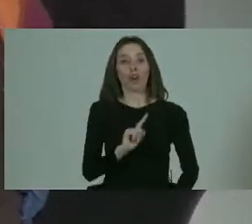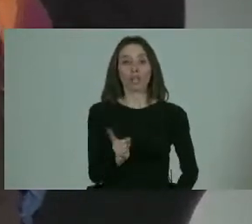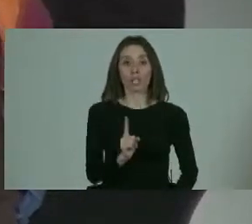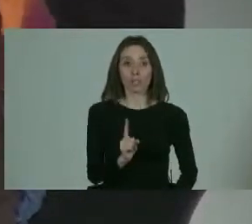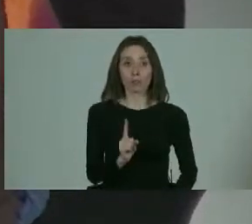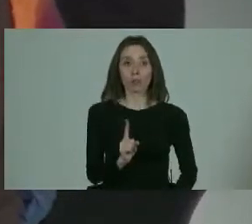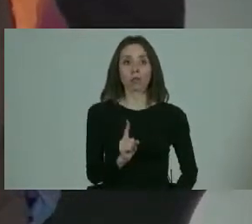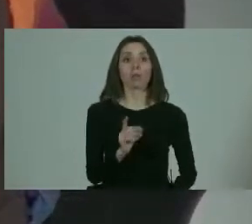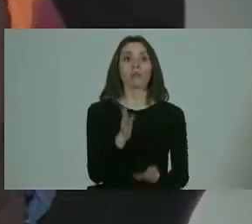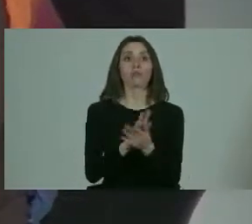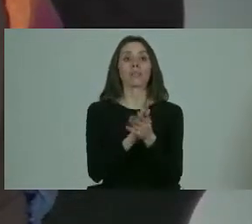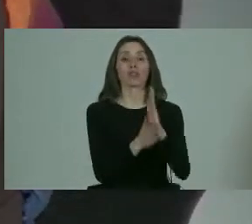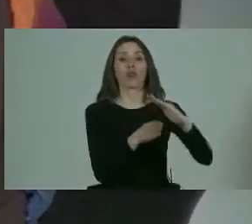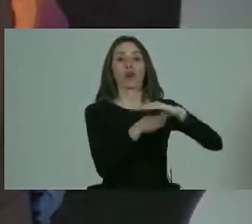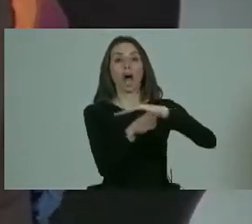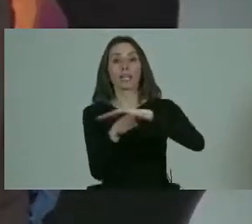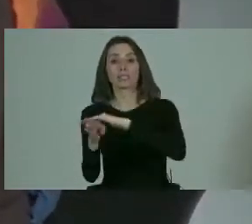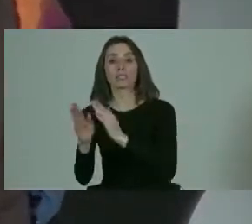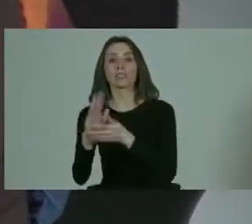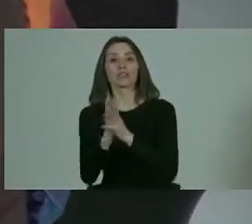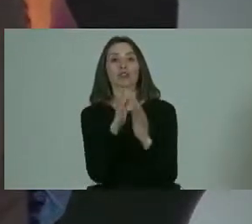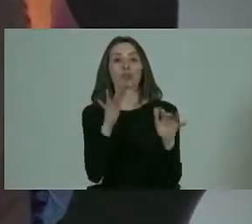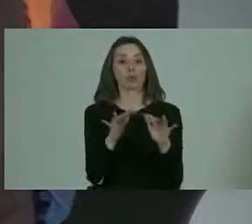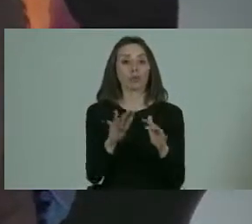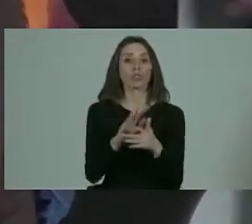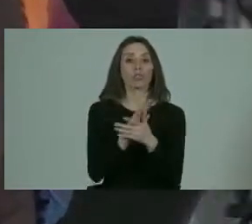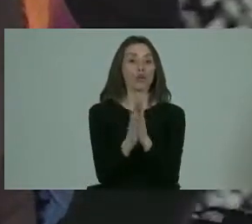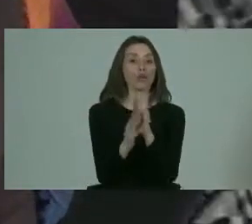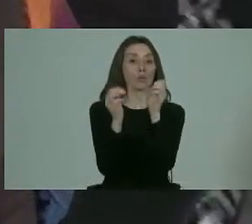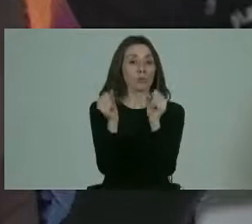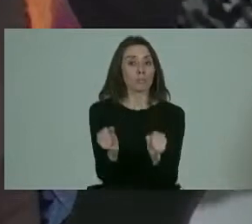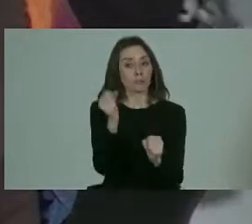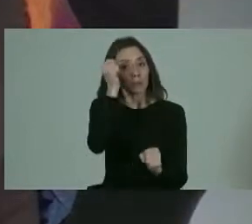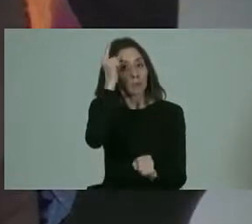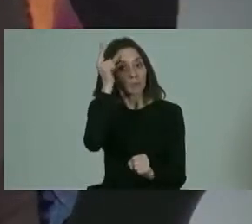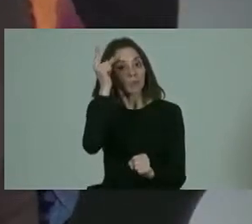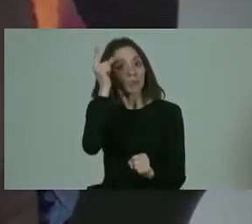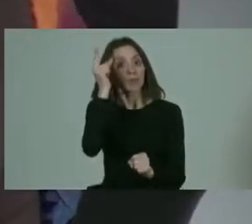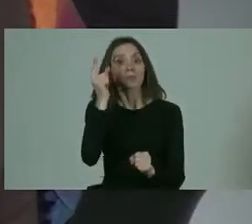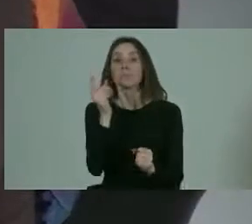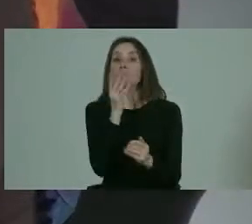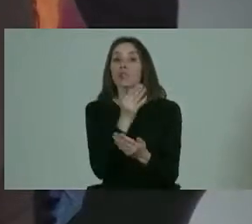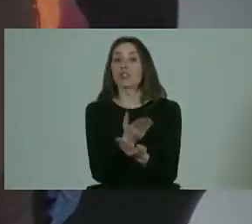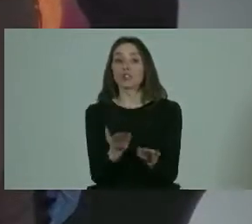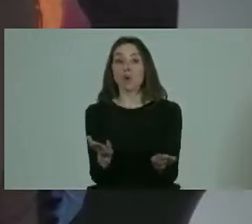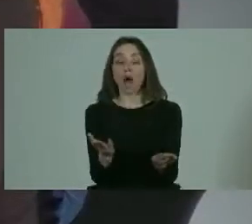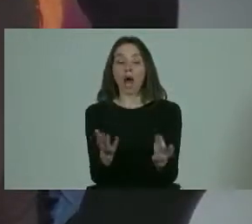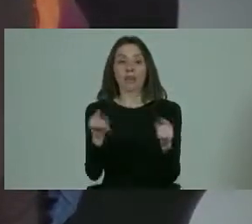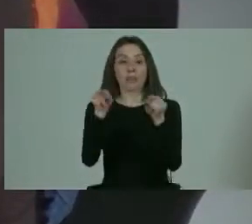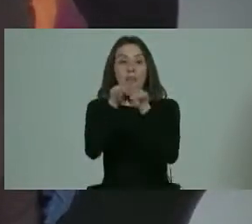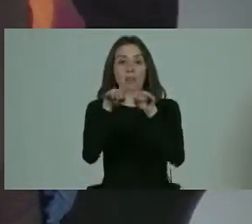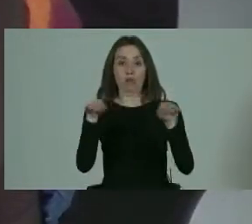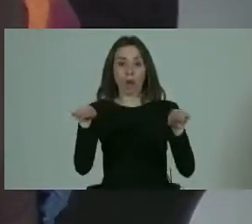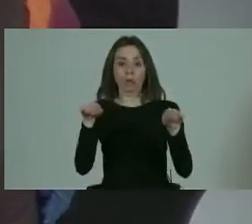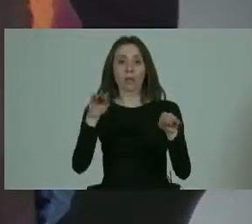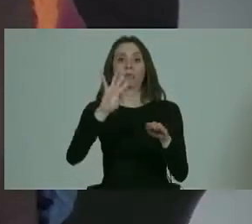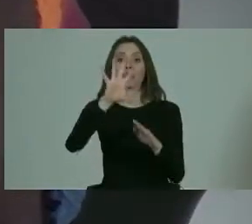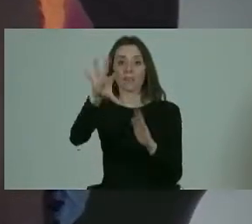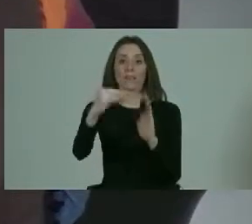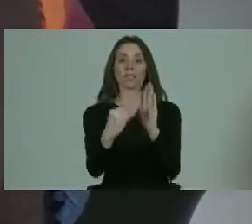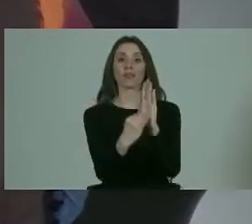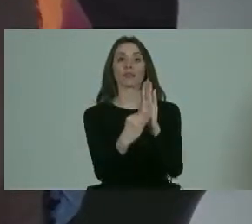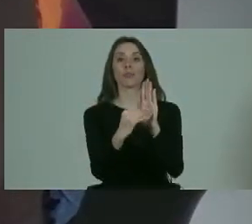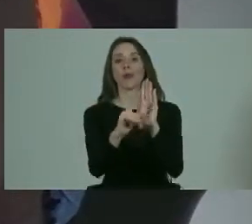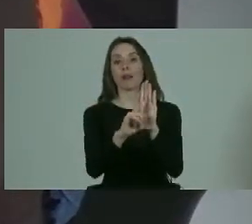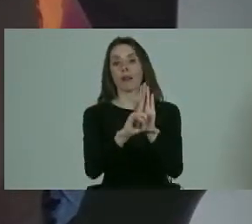debería ser todo accesible y todo utilizable y todo comprensible por todos como no existe ese nivel de igualdad hay que incorporarlos en la